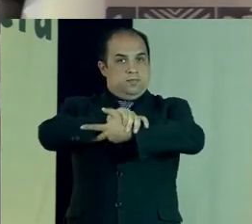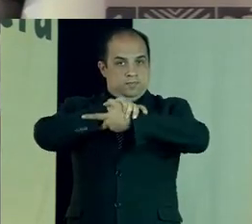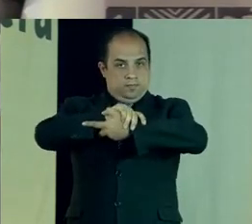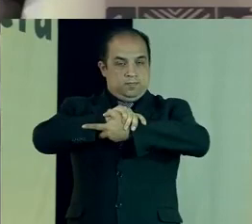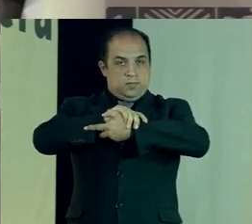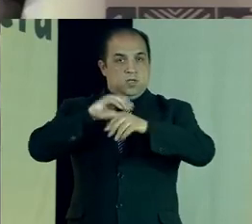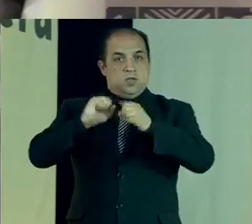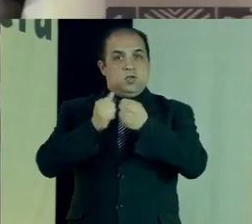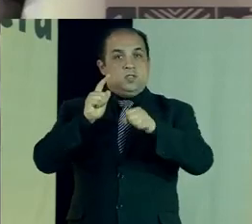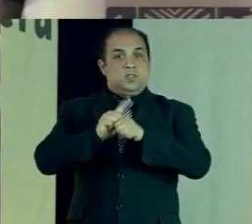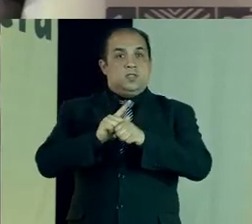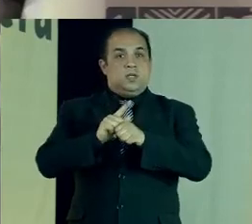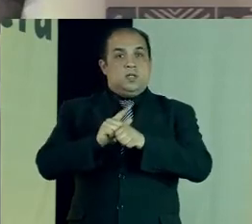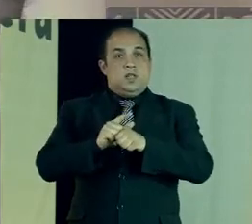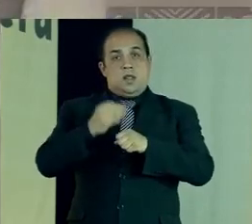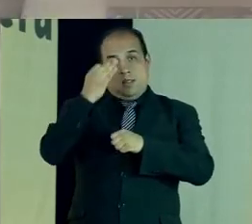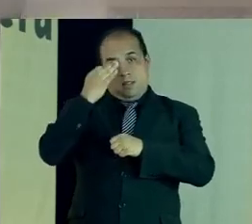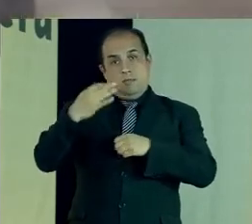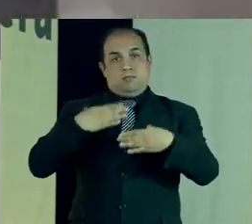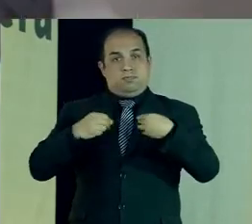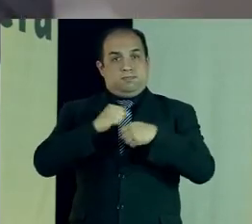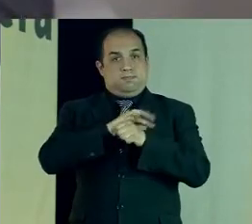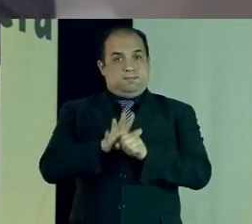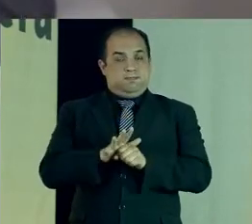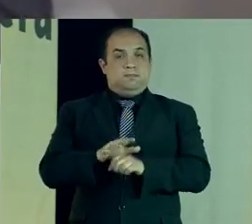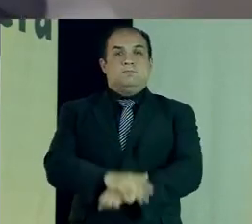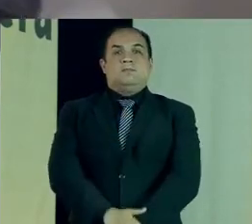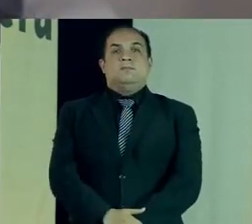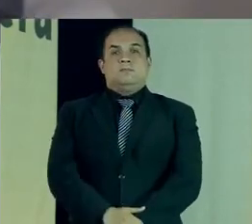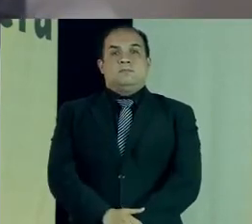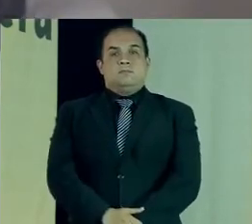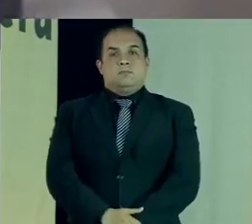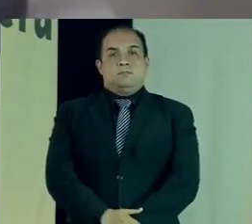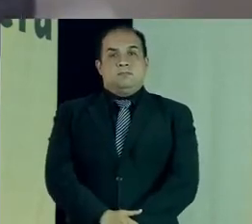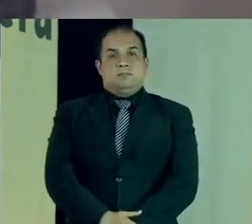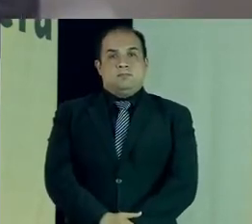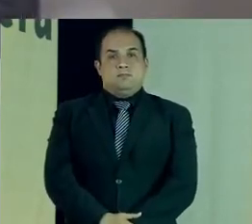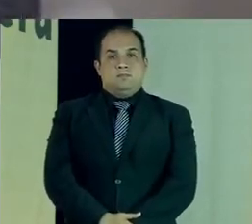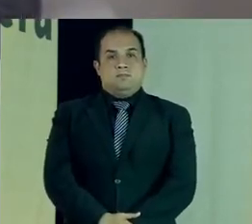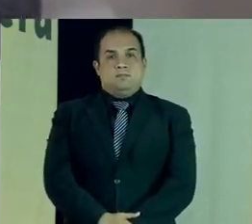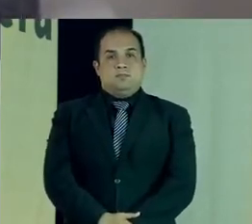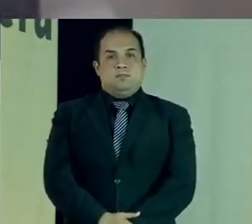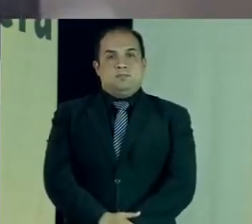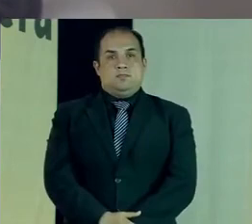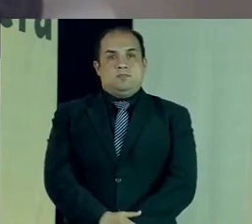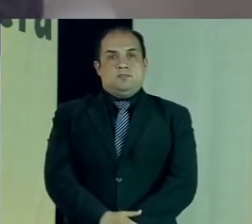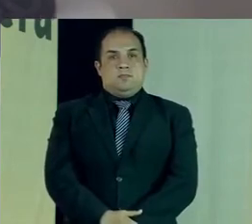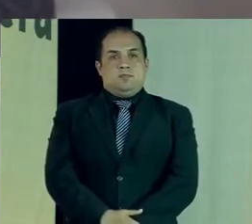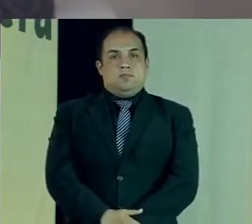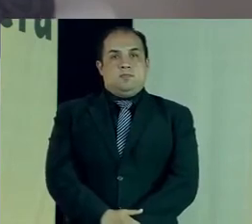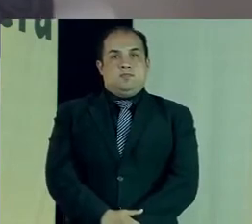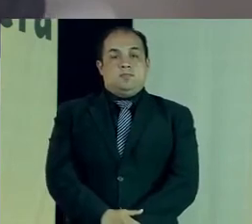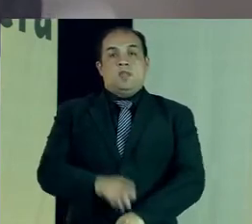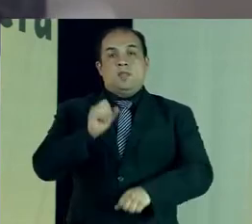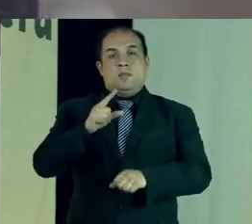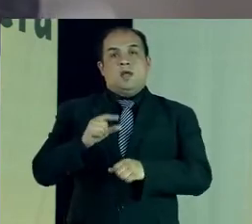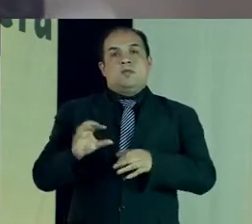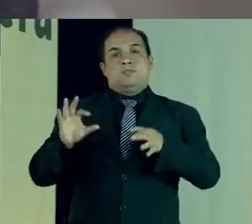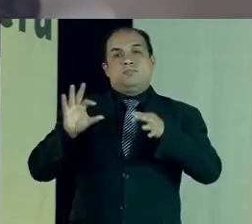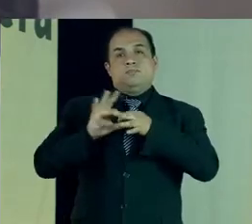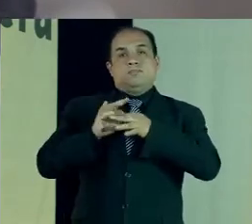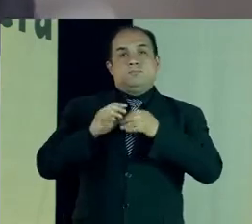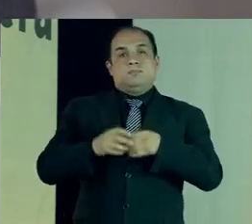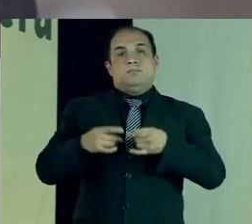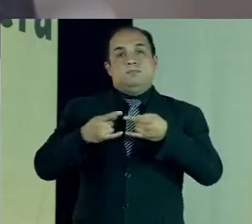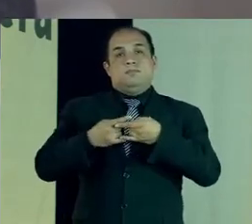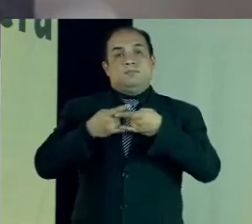social durante la pandemia y tiene un puente a los relatos de eric también para volver